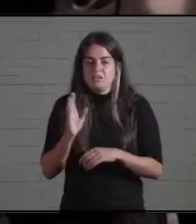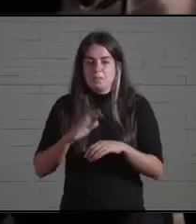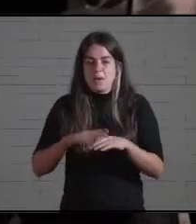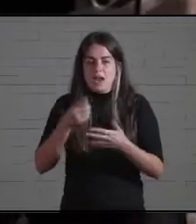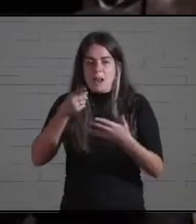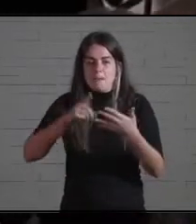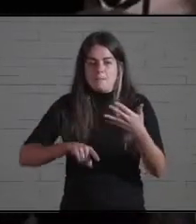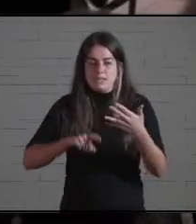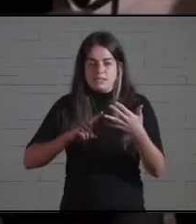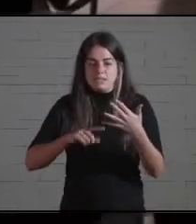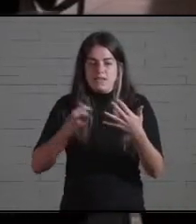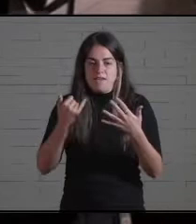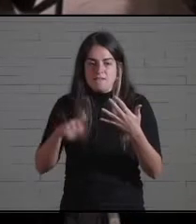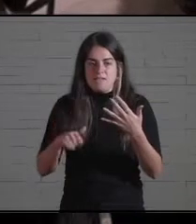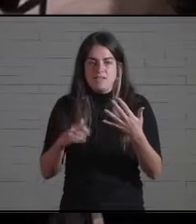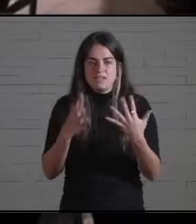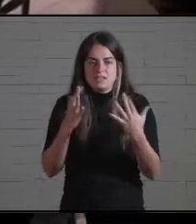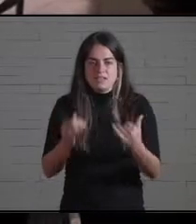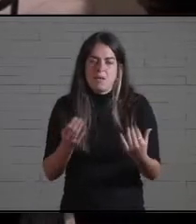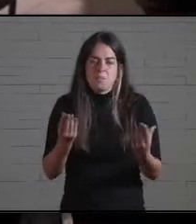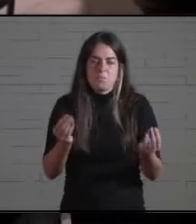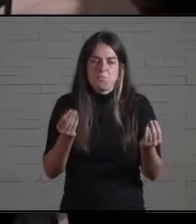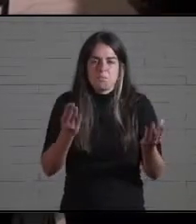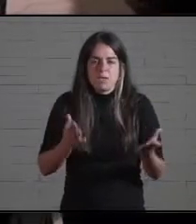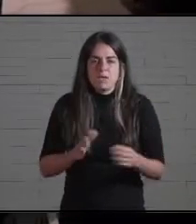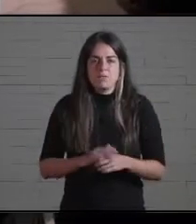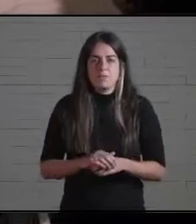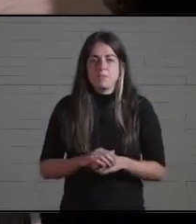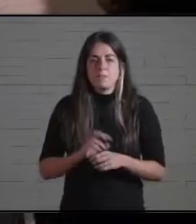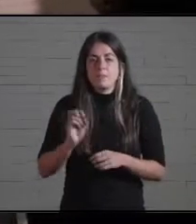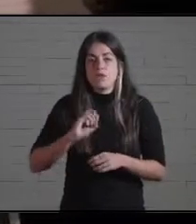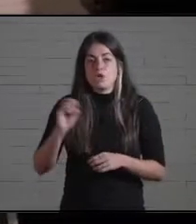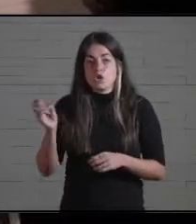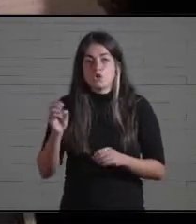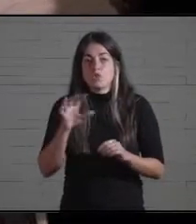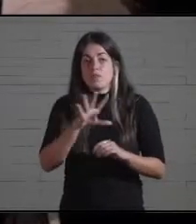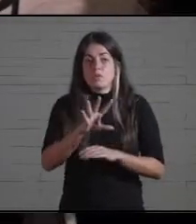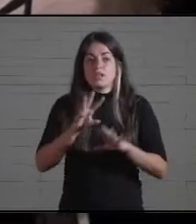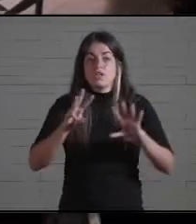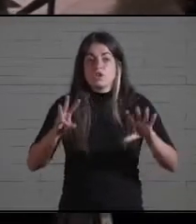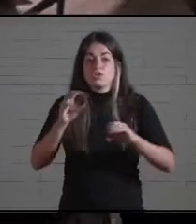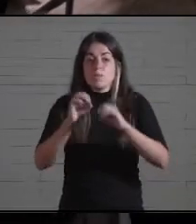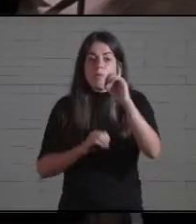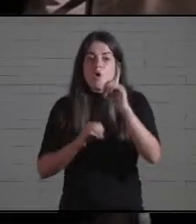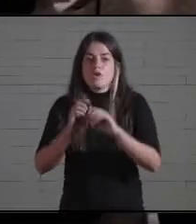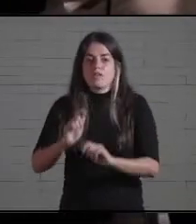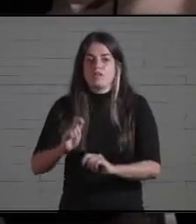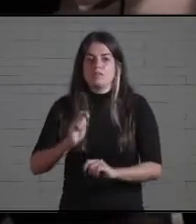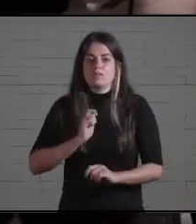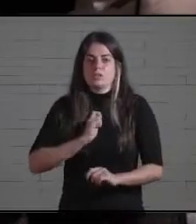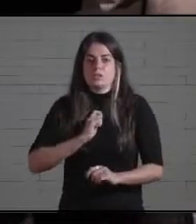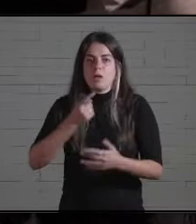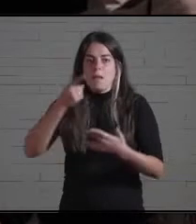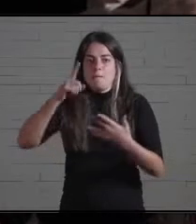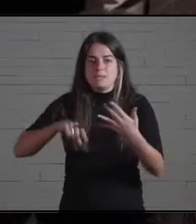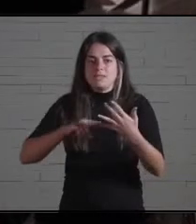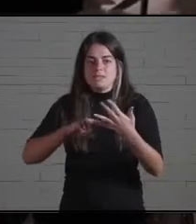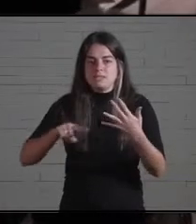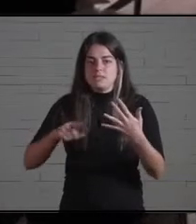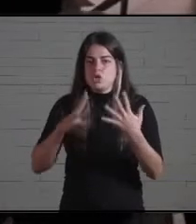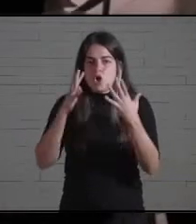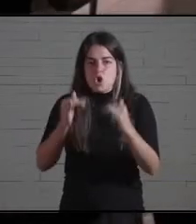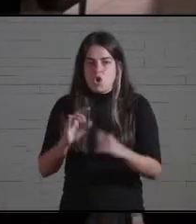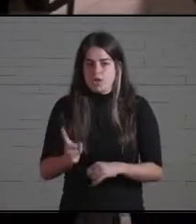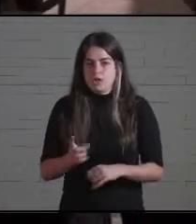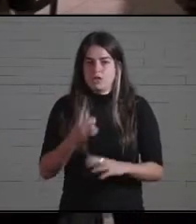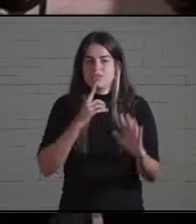mes. Y las que son potencialmente beneficiarias, un 58% no llega a fin de mes. ¿Qué significa esto?